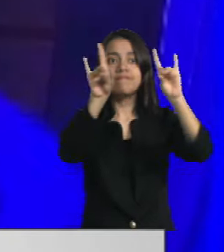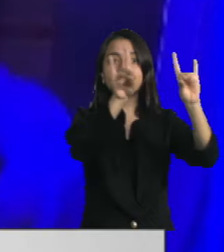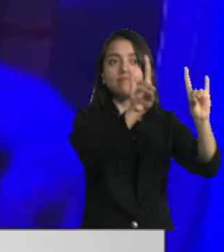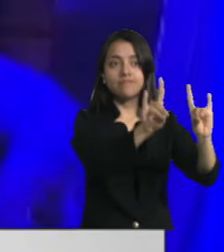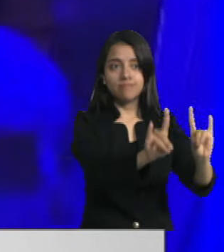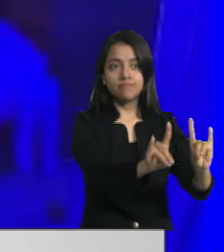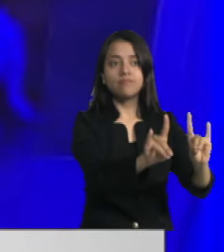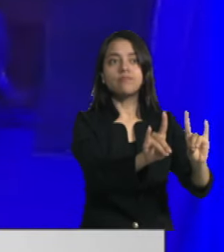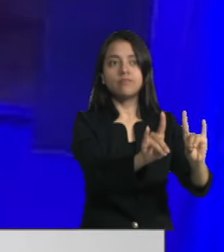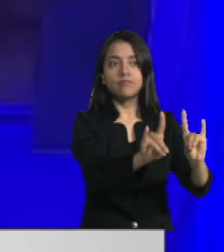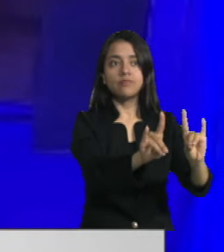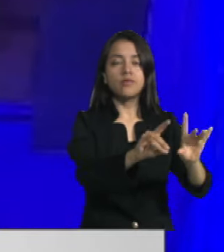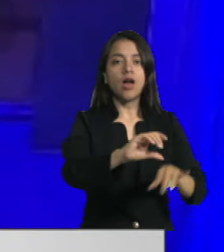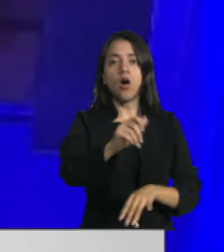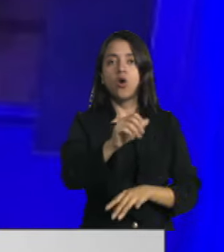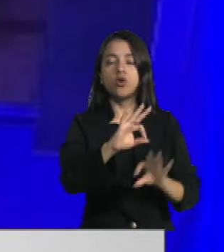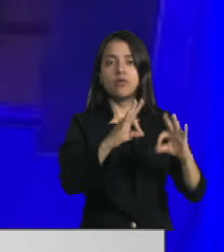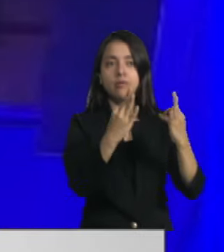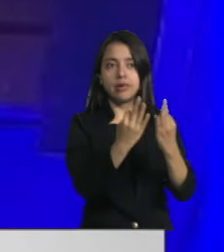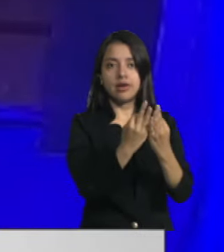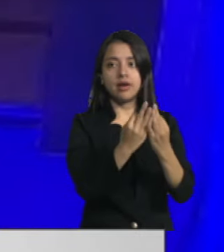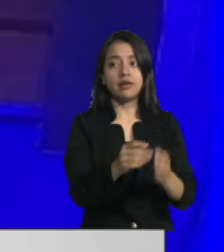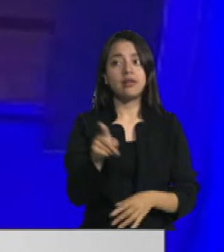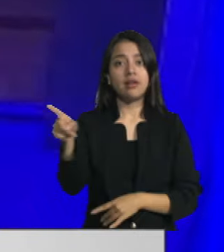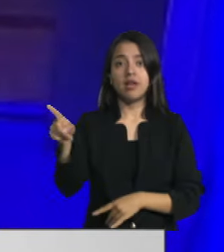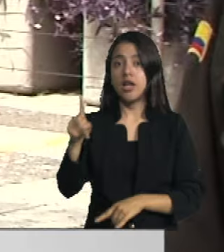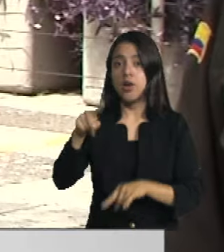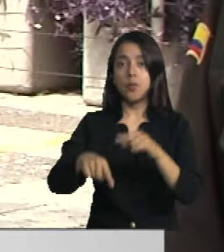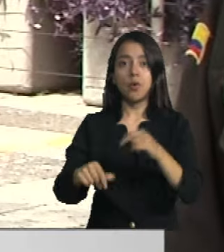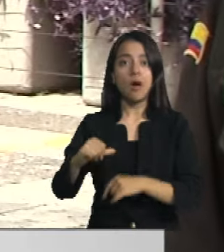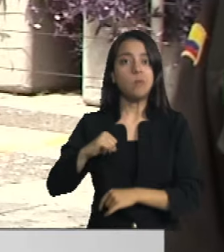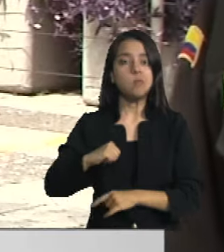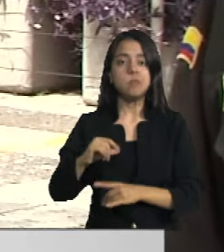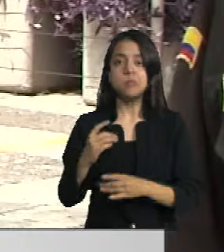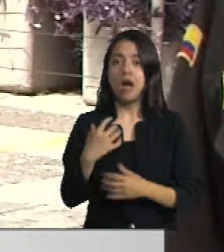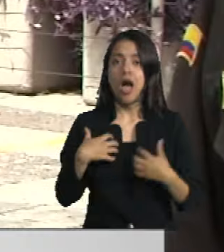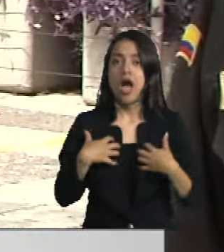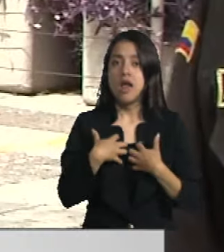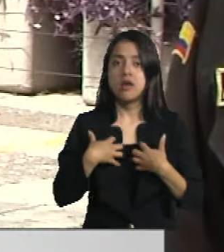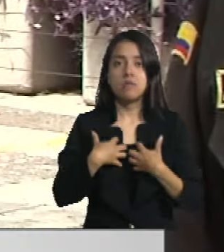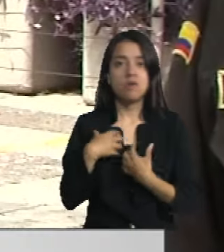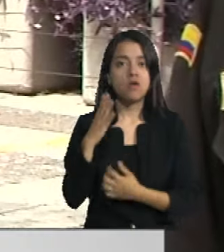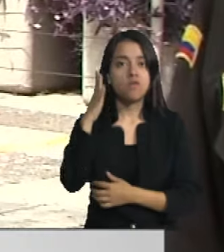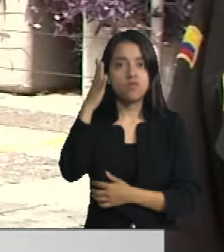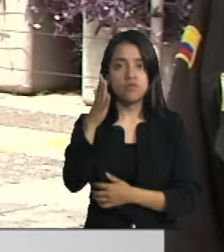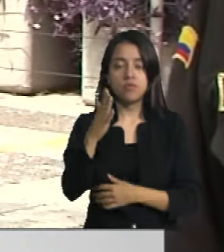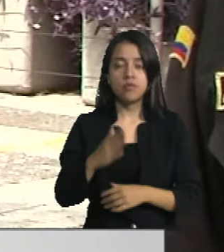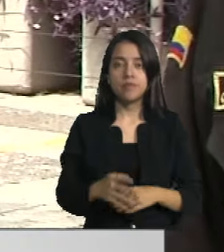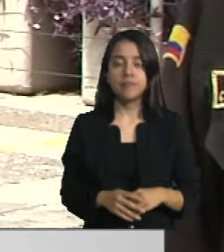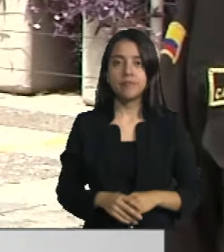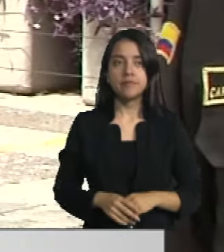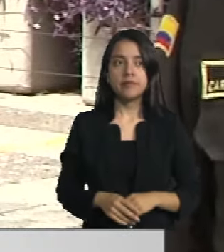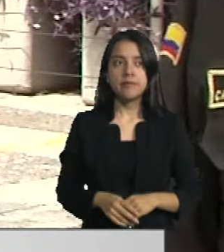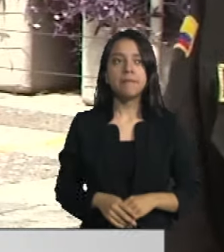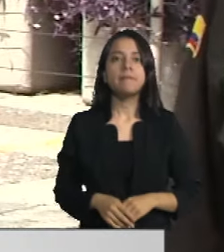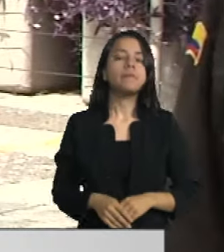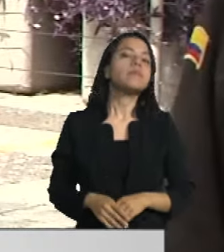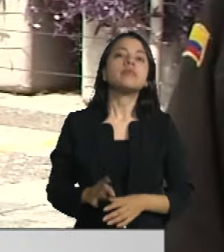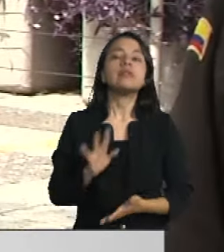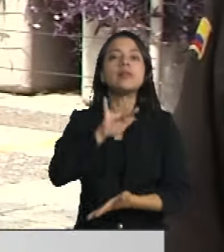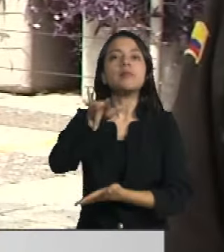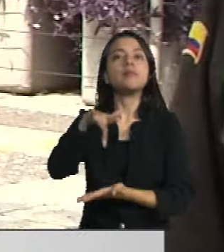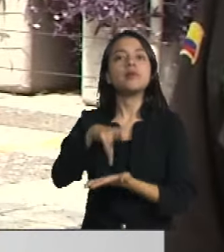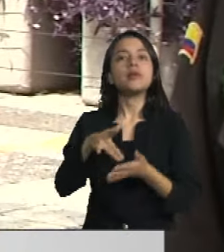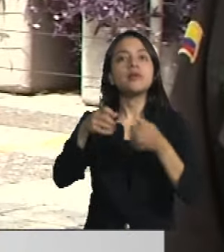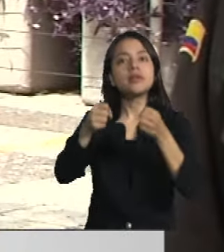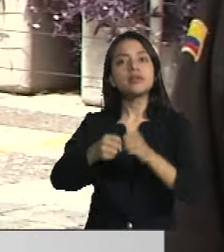una orden de alejamiento de animales. Y estamos en directo con el comandante del Departamento de Policía de Antioquia,